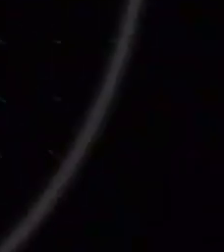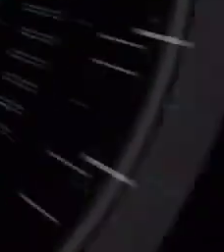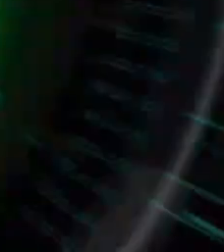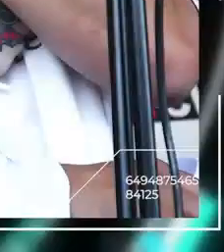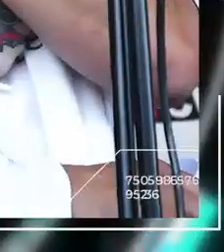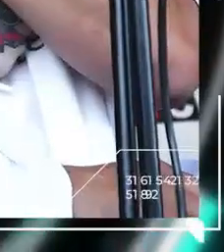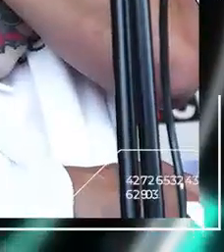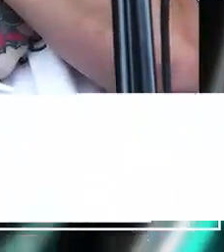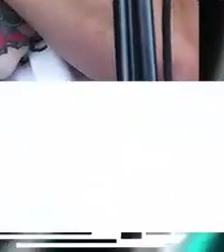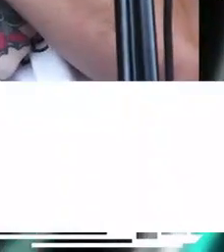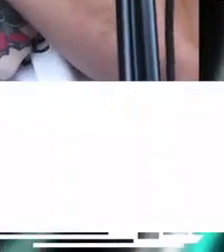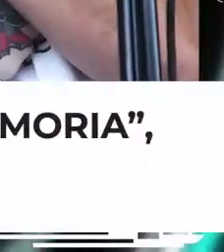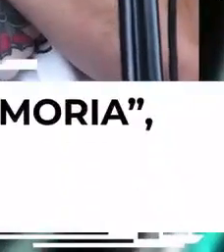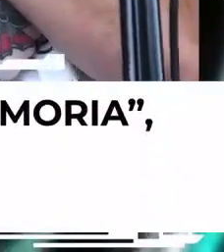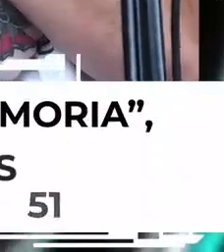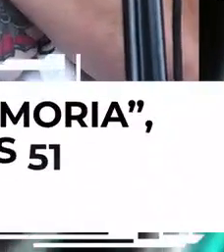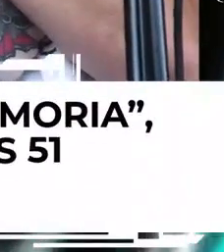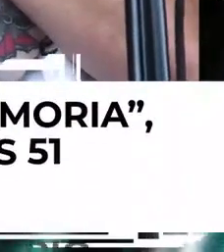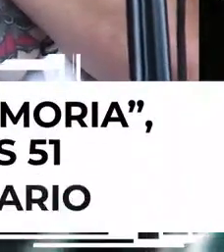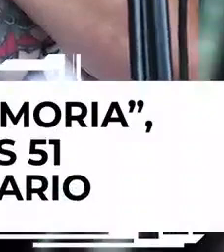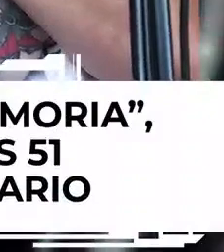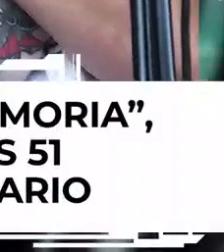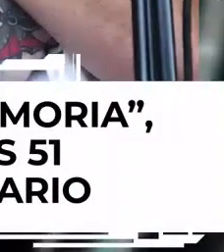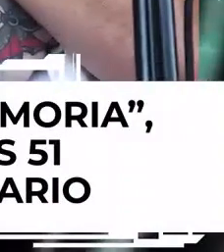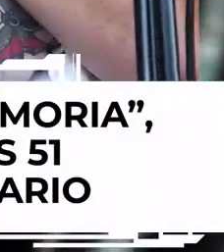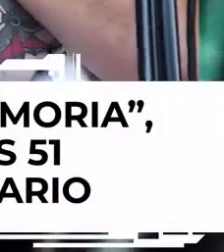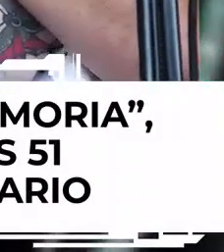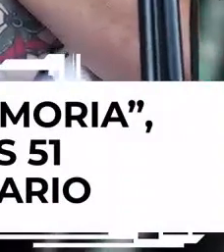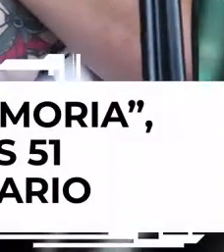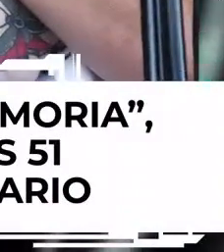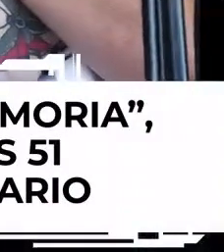INDEC. Tragedia de 11. Justicia es memoria,